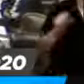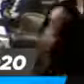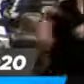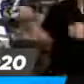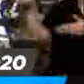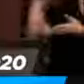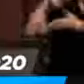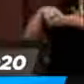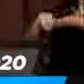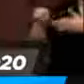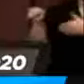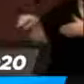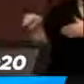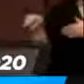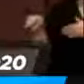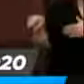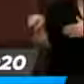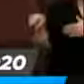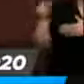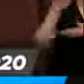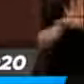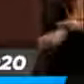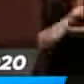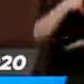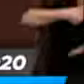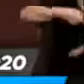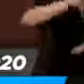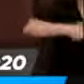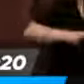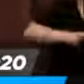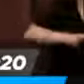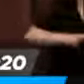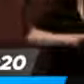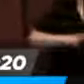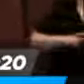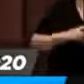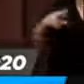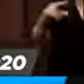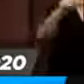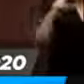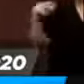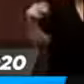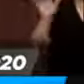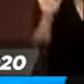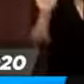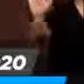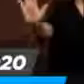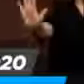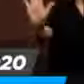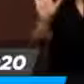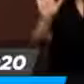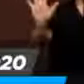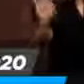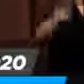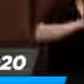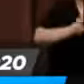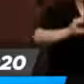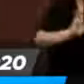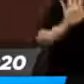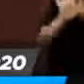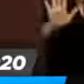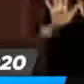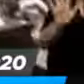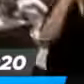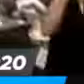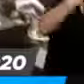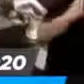Se dará lectura de la resolución dispuesta por... Diputado, a ver si me entiende.